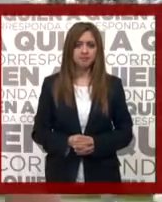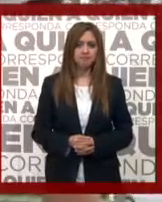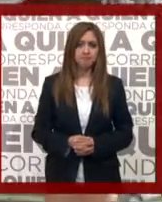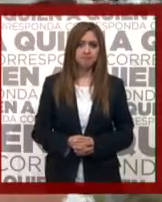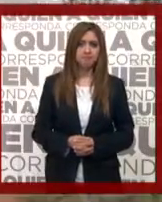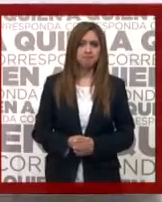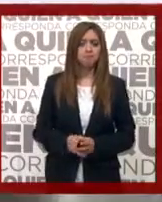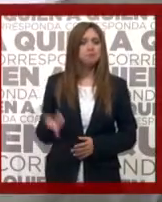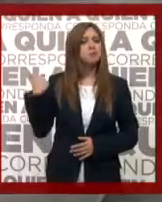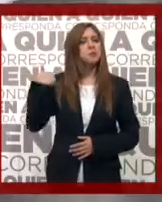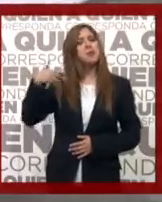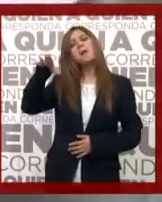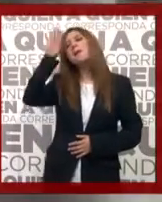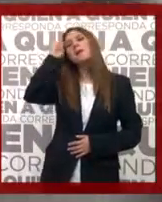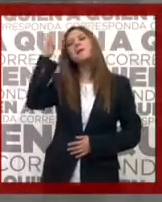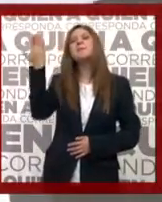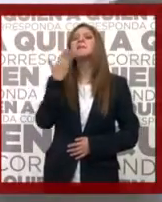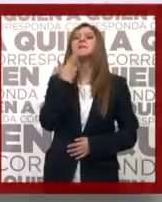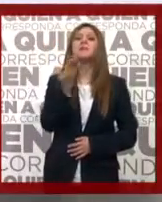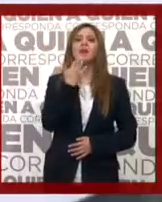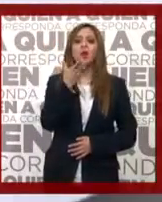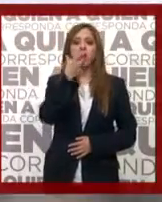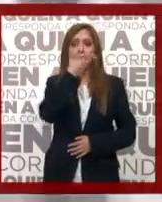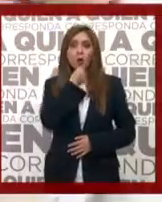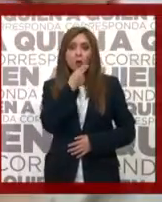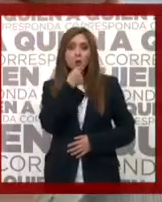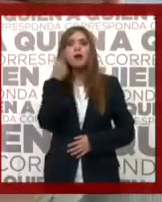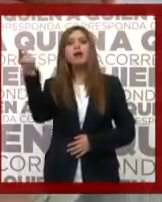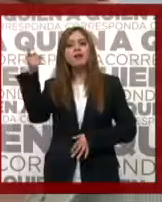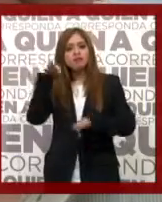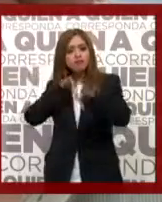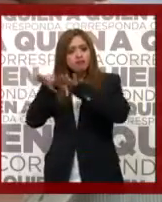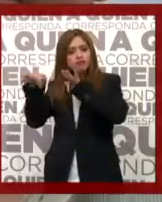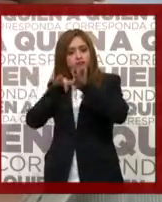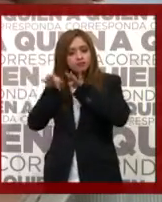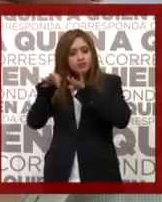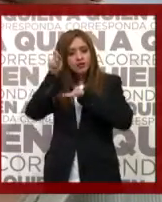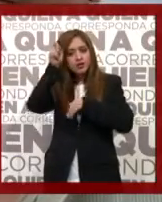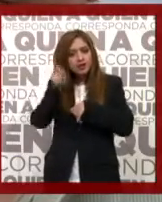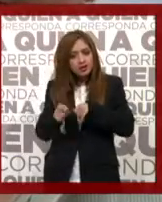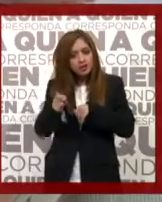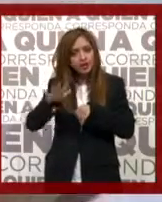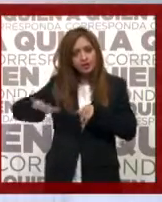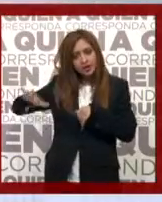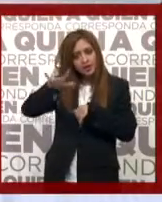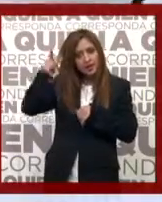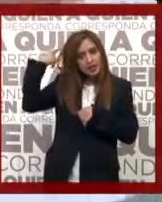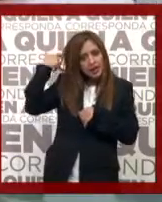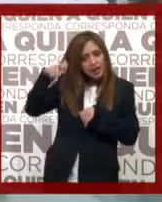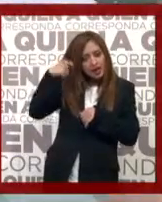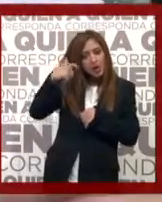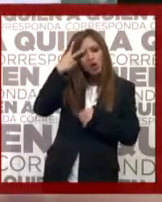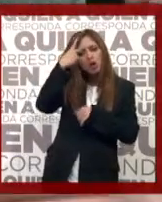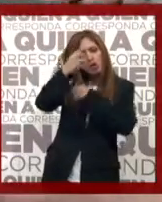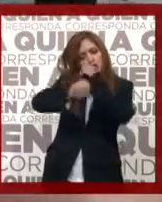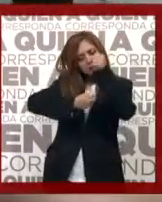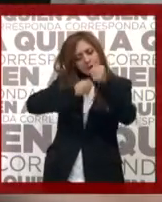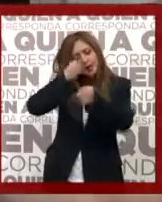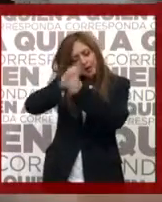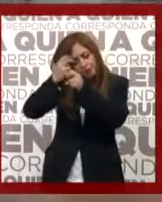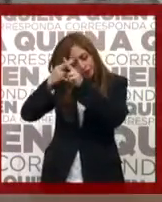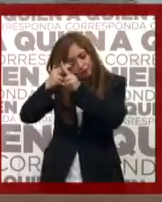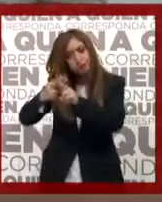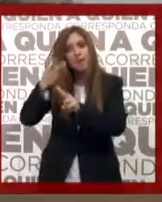parecía un acto de buena fe. Edgar González prestó sus servicios en la empresa Polistirenos de Querétaro por más de 12 años, pero